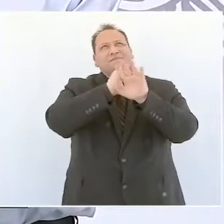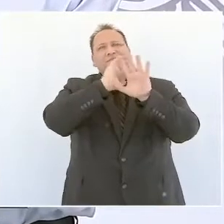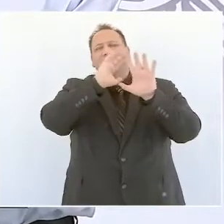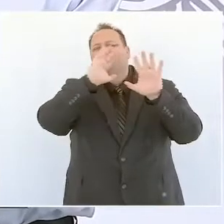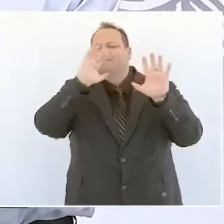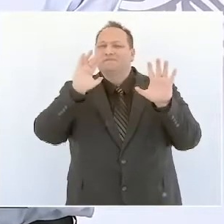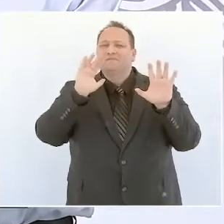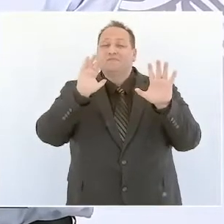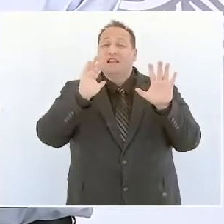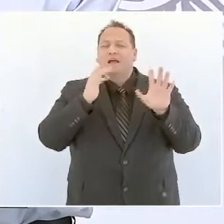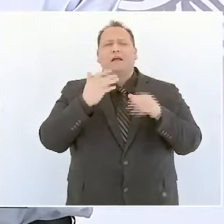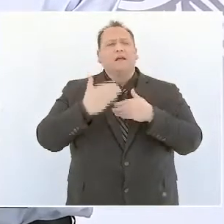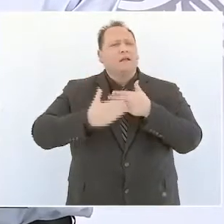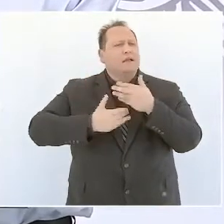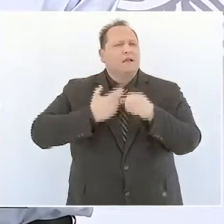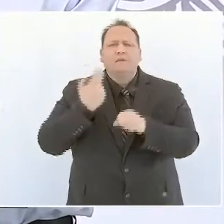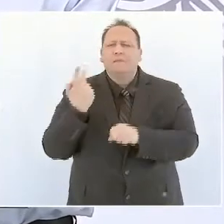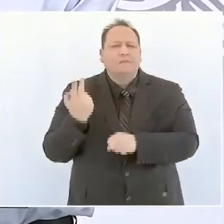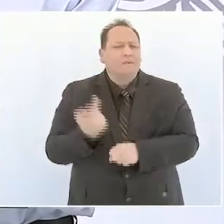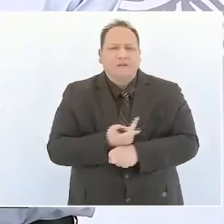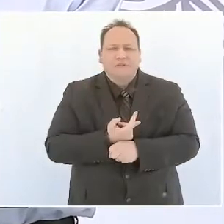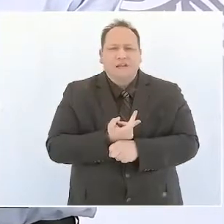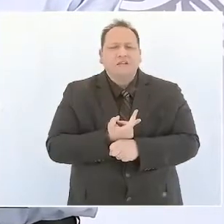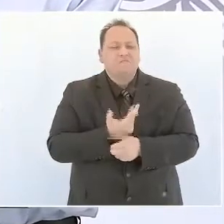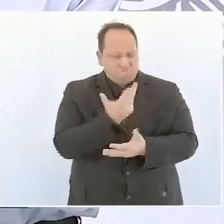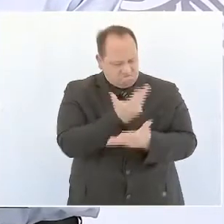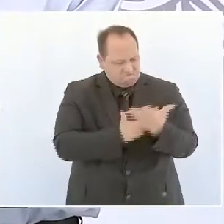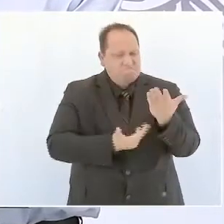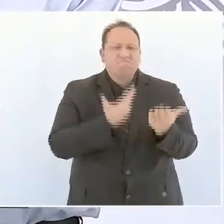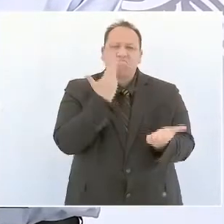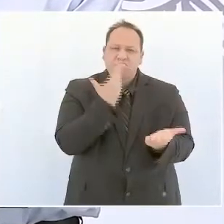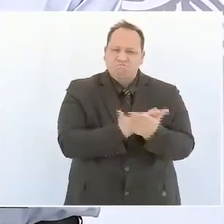va a convertirse en una realidad.